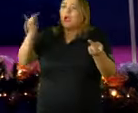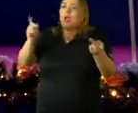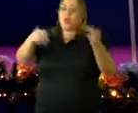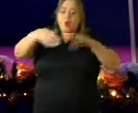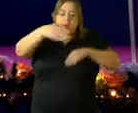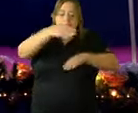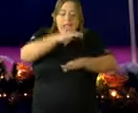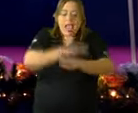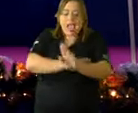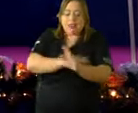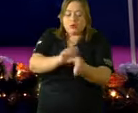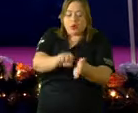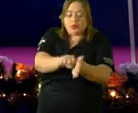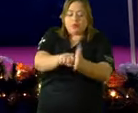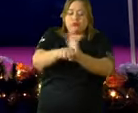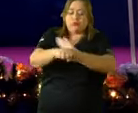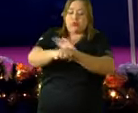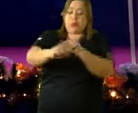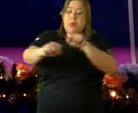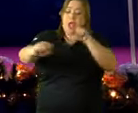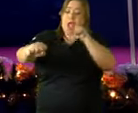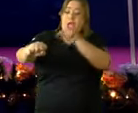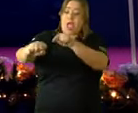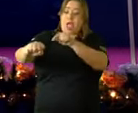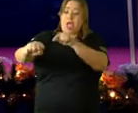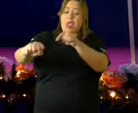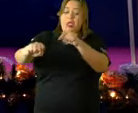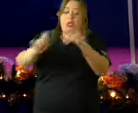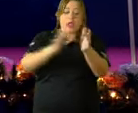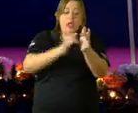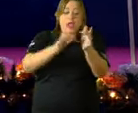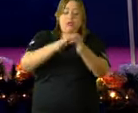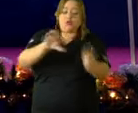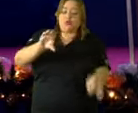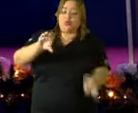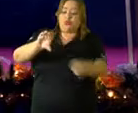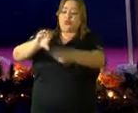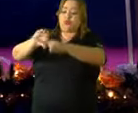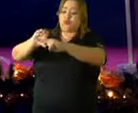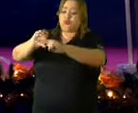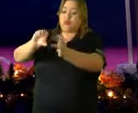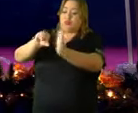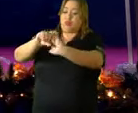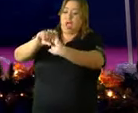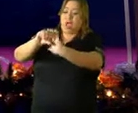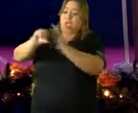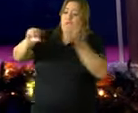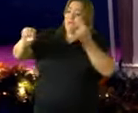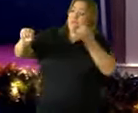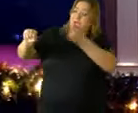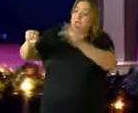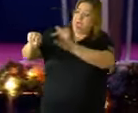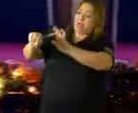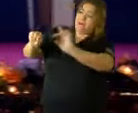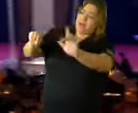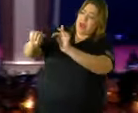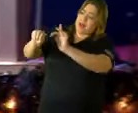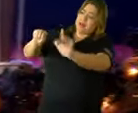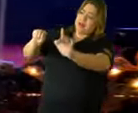tumba donde se sabe que allí fue que enterraron a Jesús y ver que la tumba, aleluya,